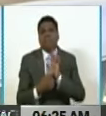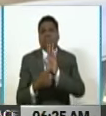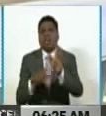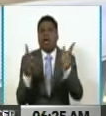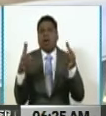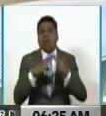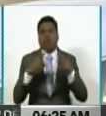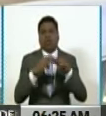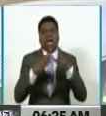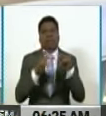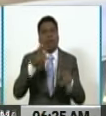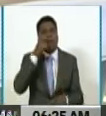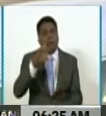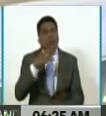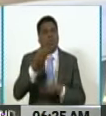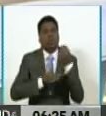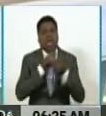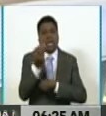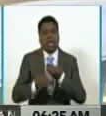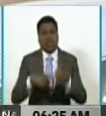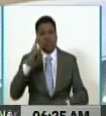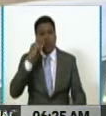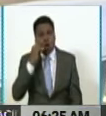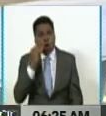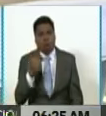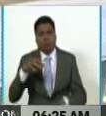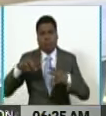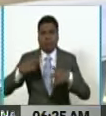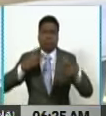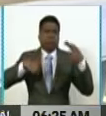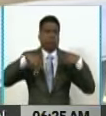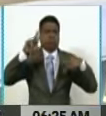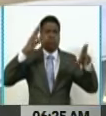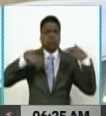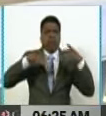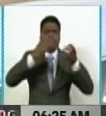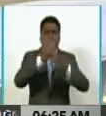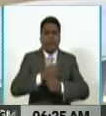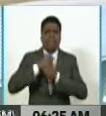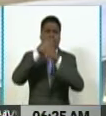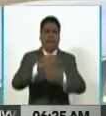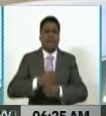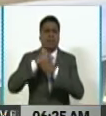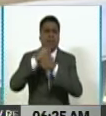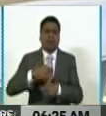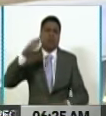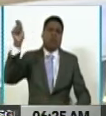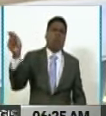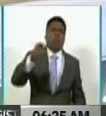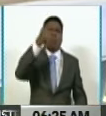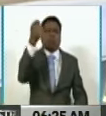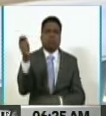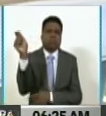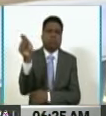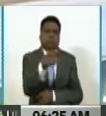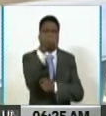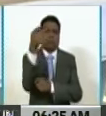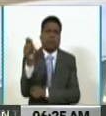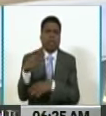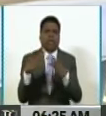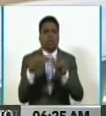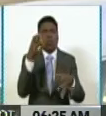la población lo que hizo Ezequiel Zamora, quien recorrió Venezuela entera con su caballo, con la bandera, con los campesinos, para las causas justas.